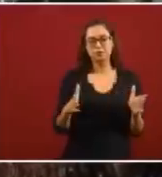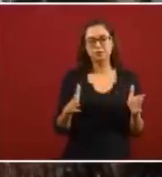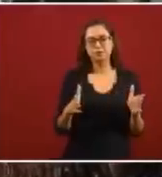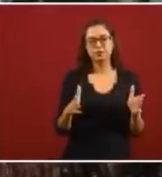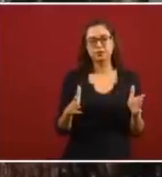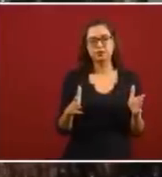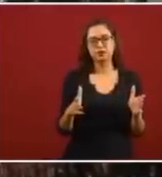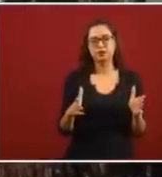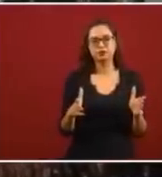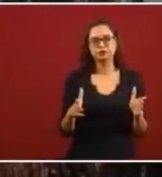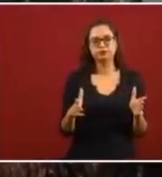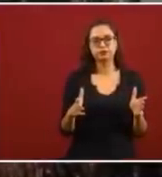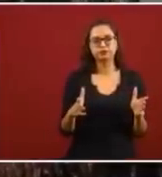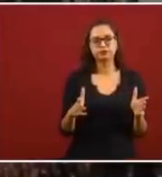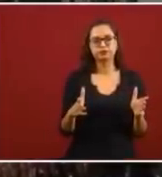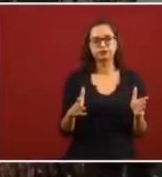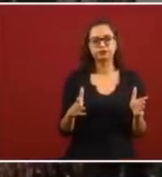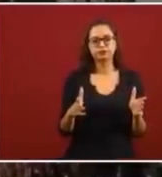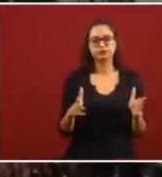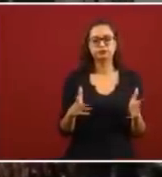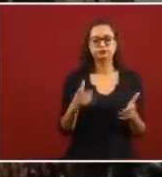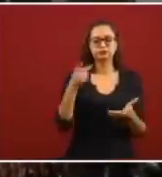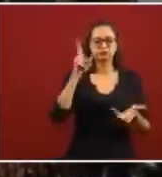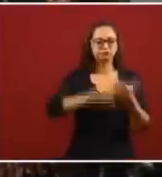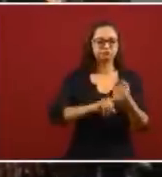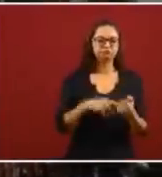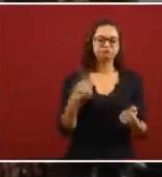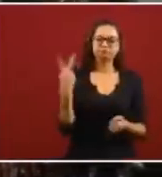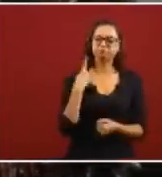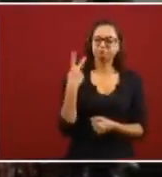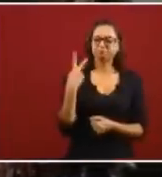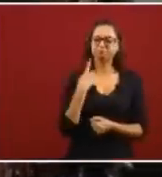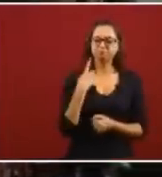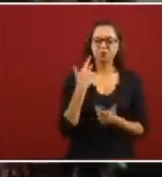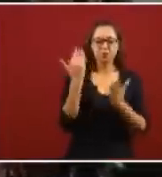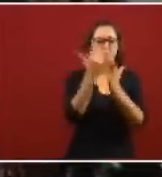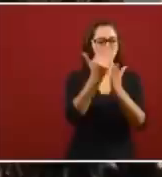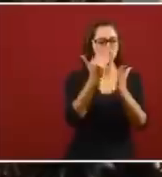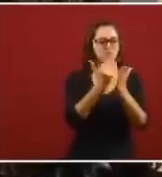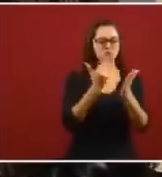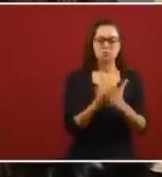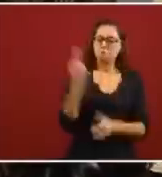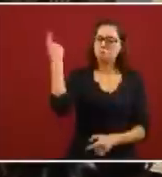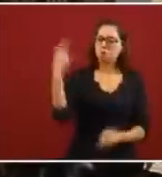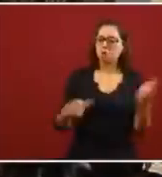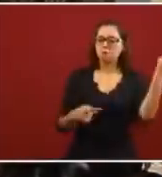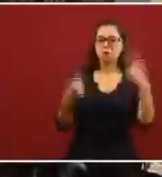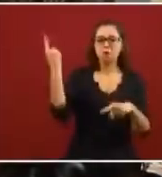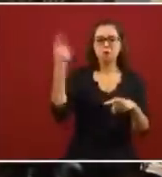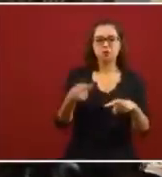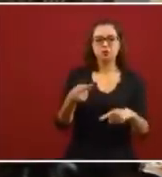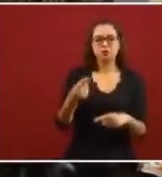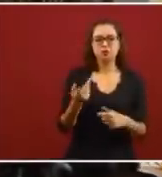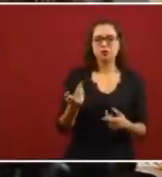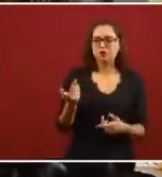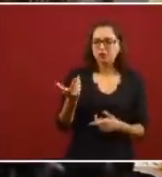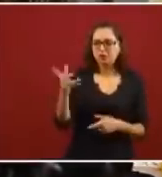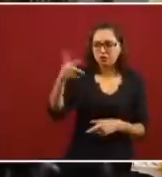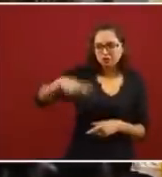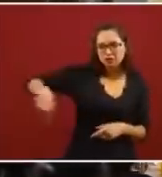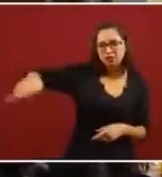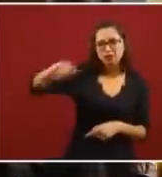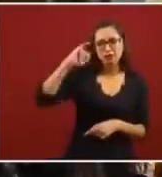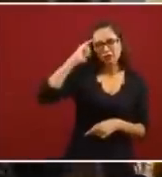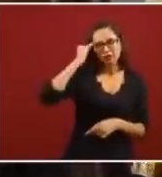de que se imponían políticas y no se escuchaba a los